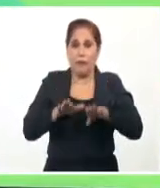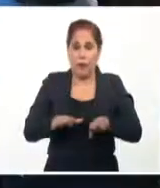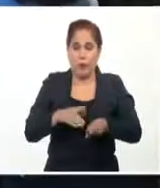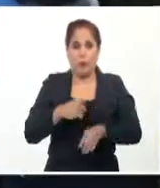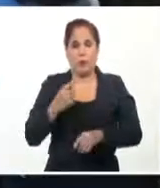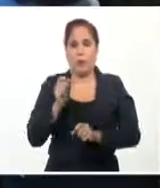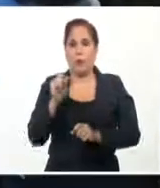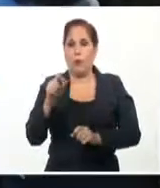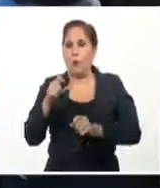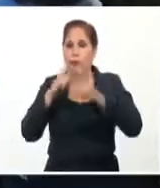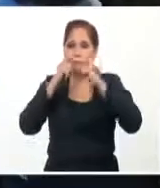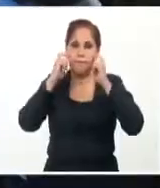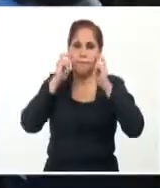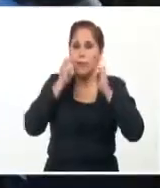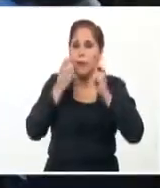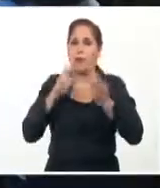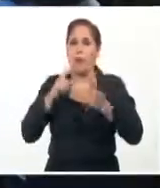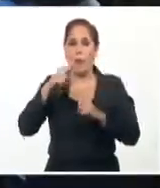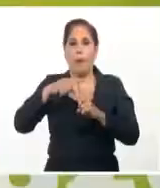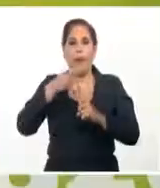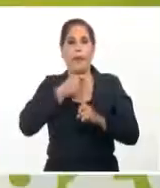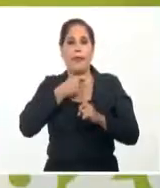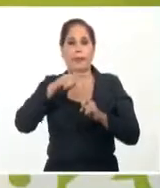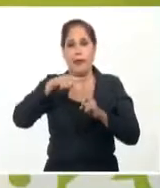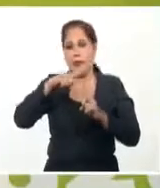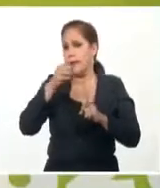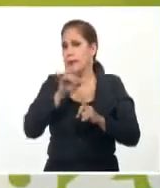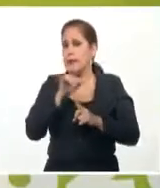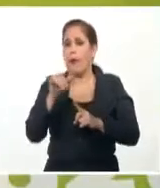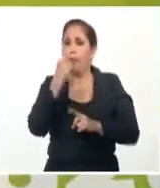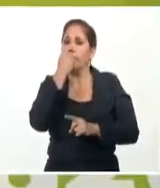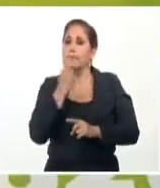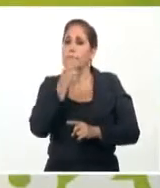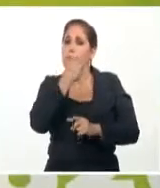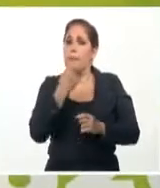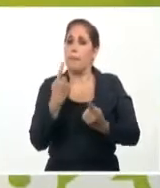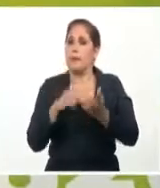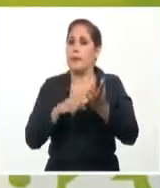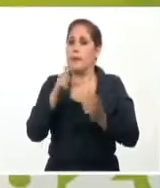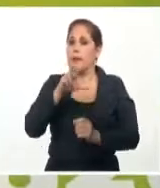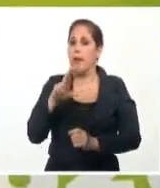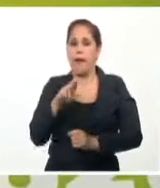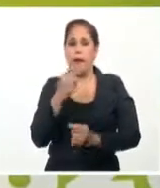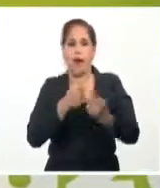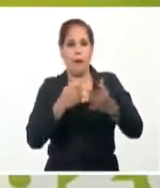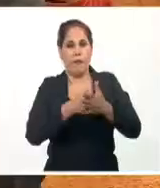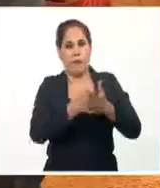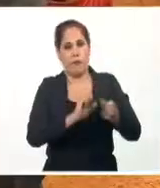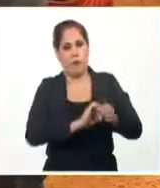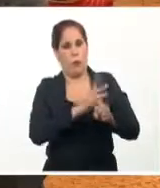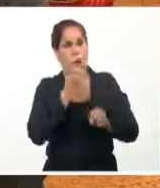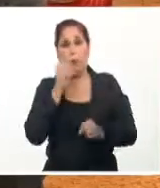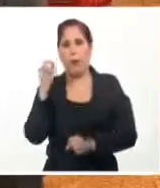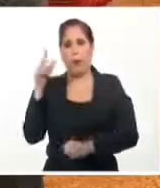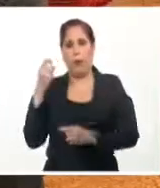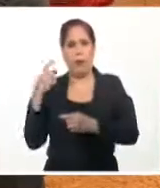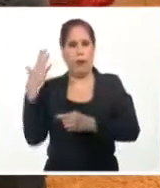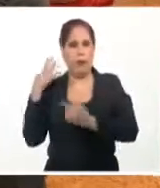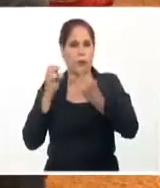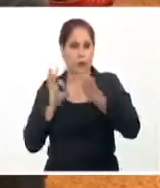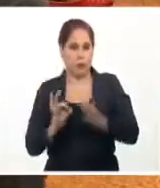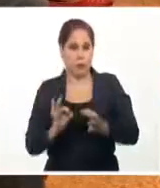adquirir mascarillas, kits de diagnóstico, reactivos y otros insumos necesarios para el enfrentamiento a la COVID-19. Asimismo, recuerda